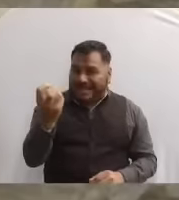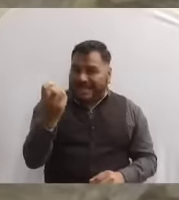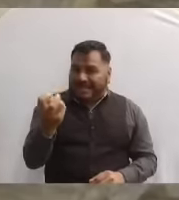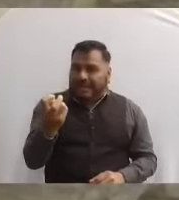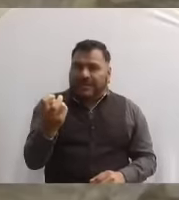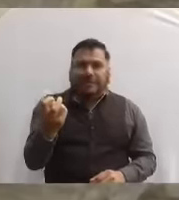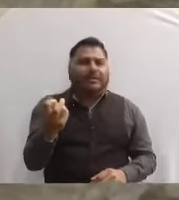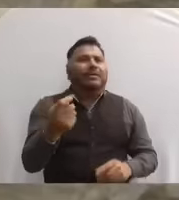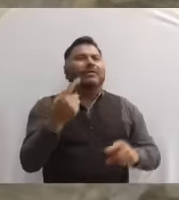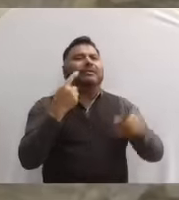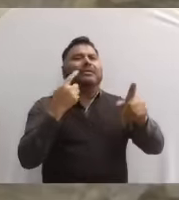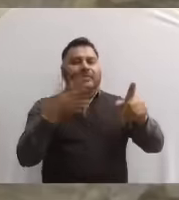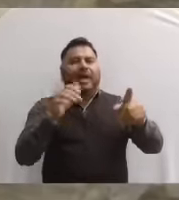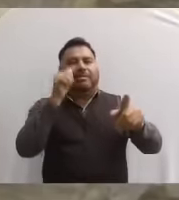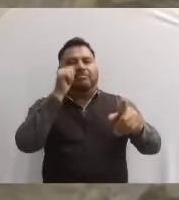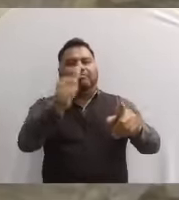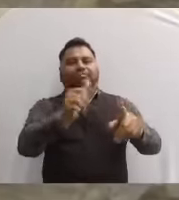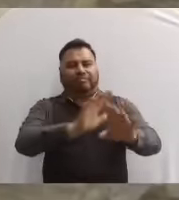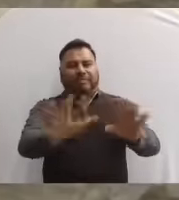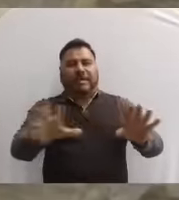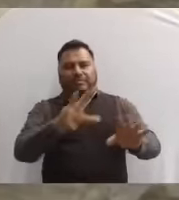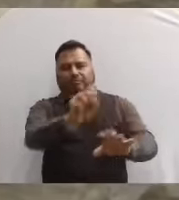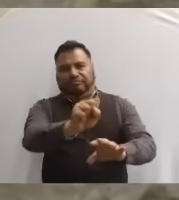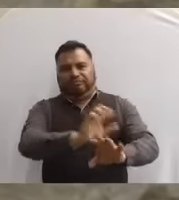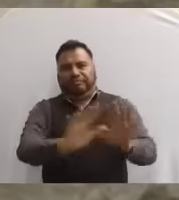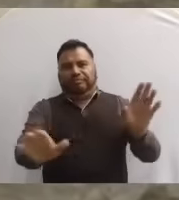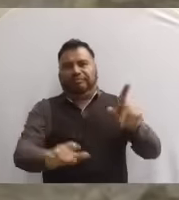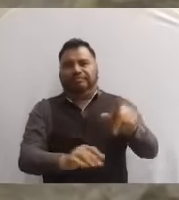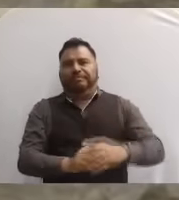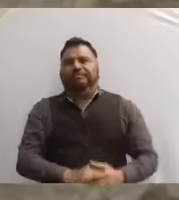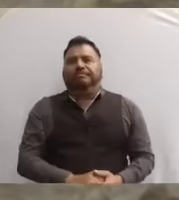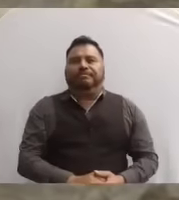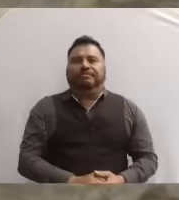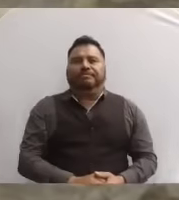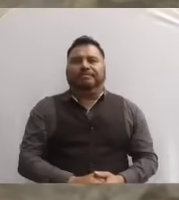sí, ya las escuché, compañeros, ya las escuché,